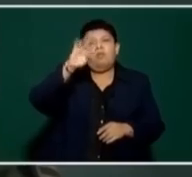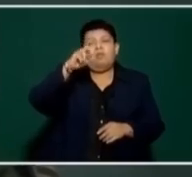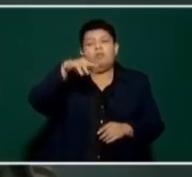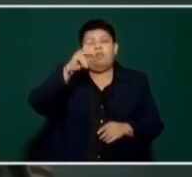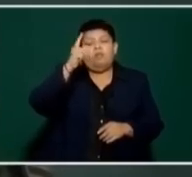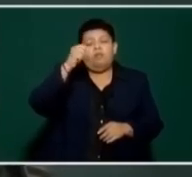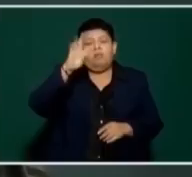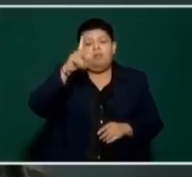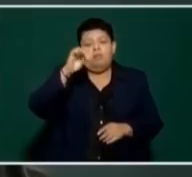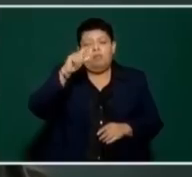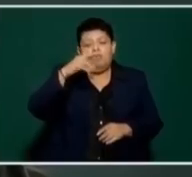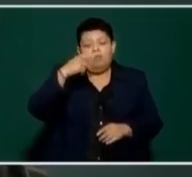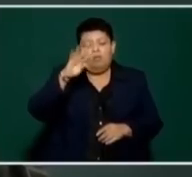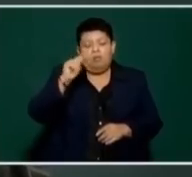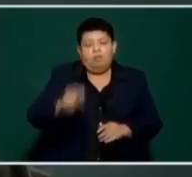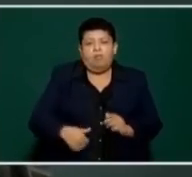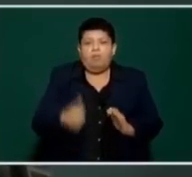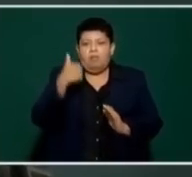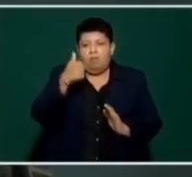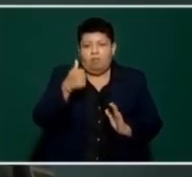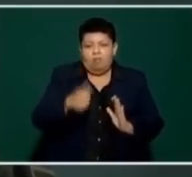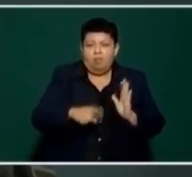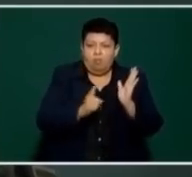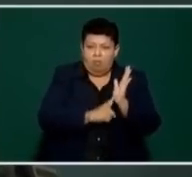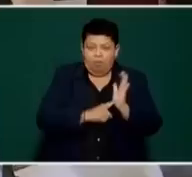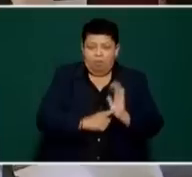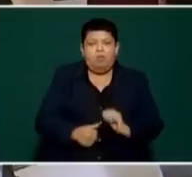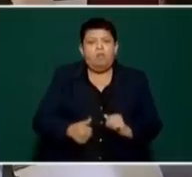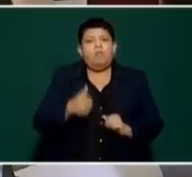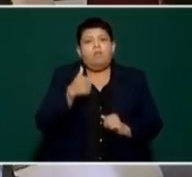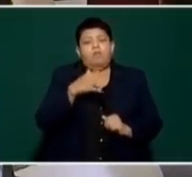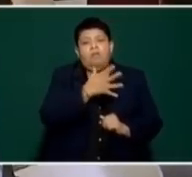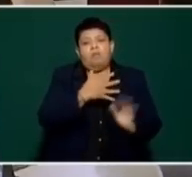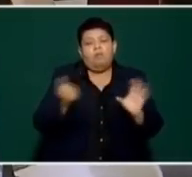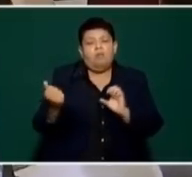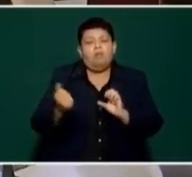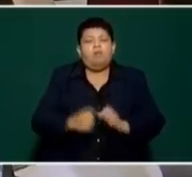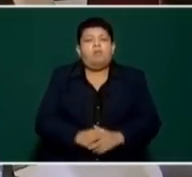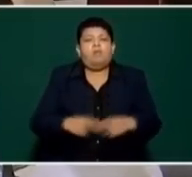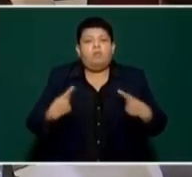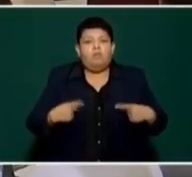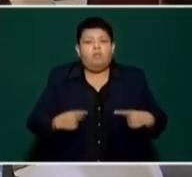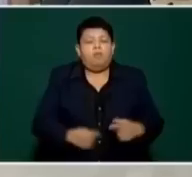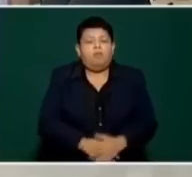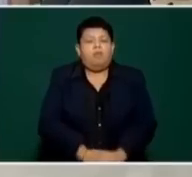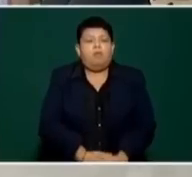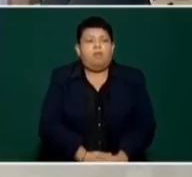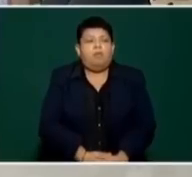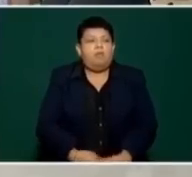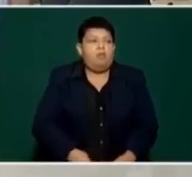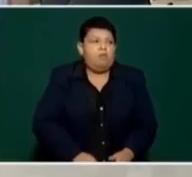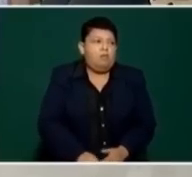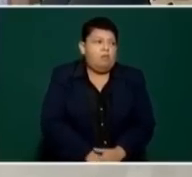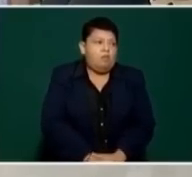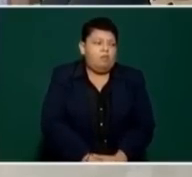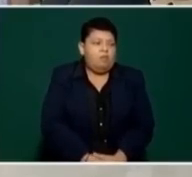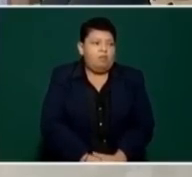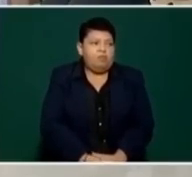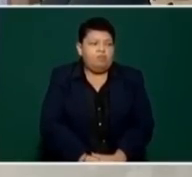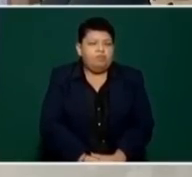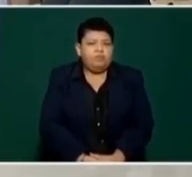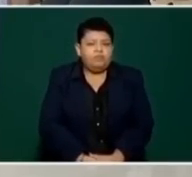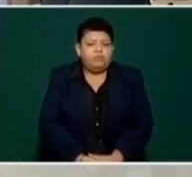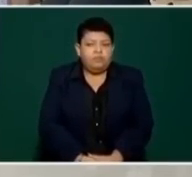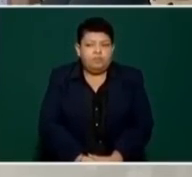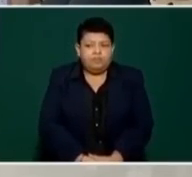son 6,500 elementos en total. ¿Son áreas de contención las que se realizan actualmente, que era algo que se